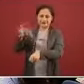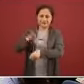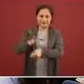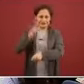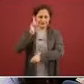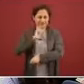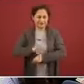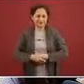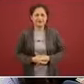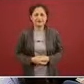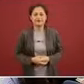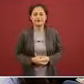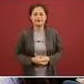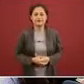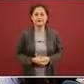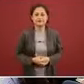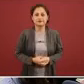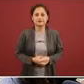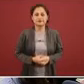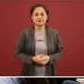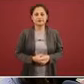Gracias.